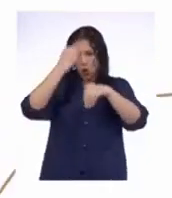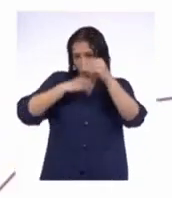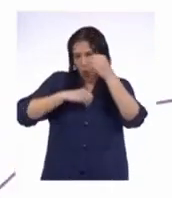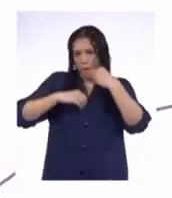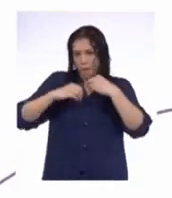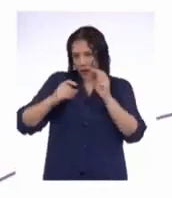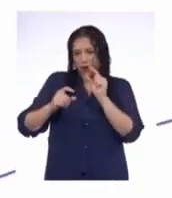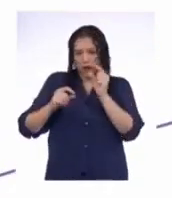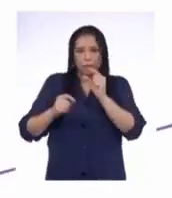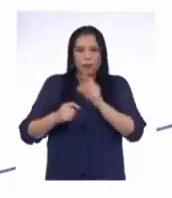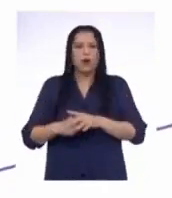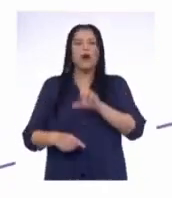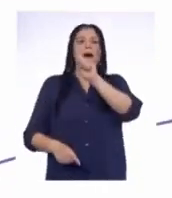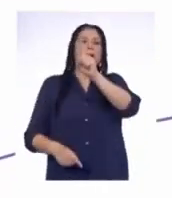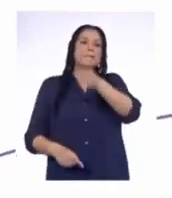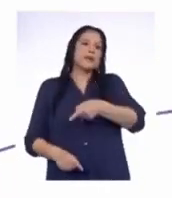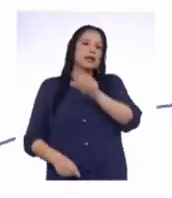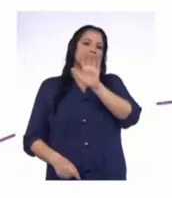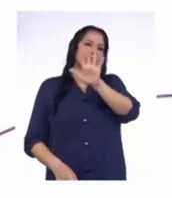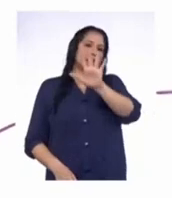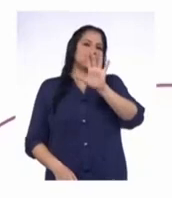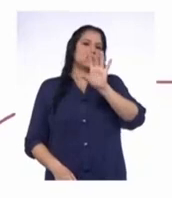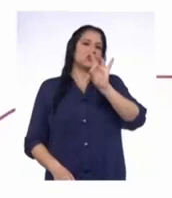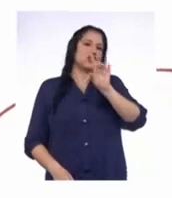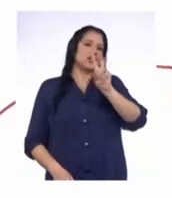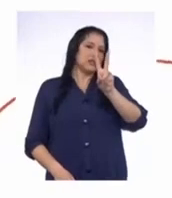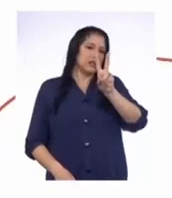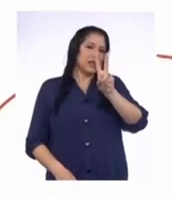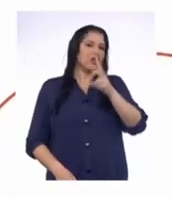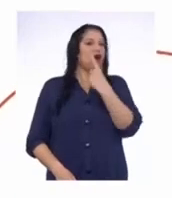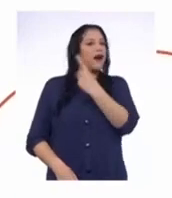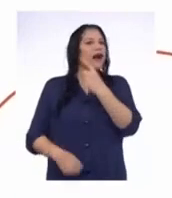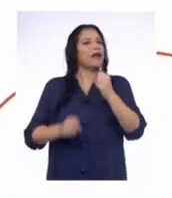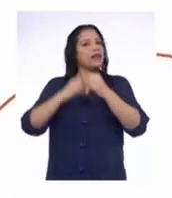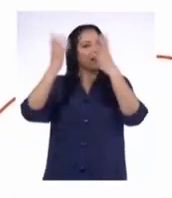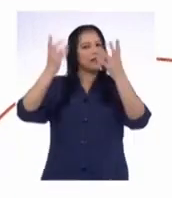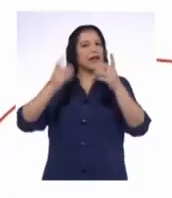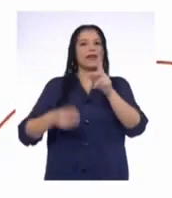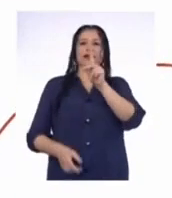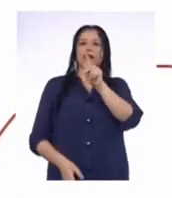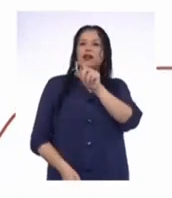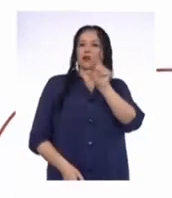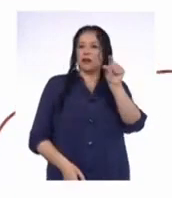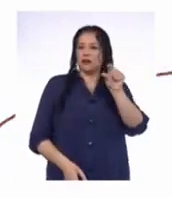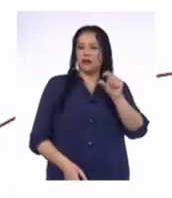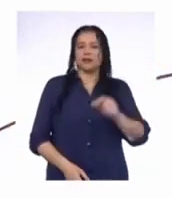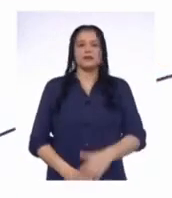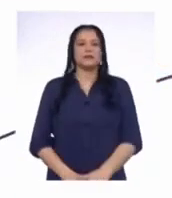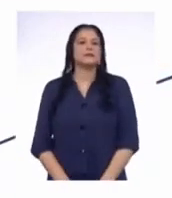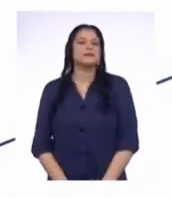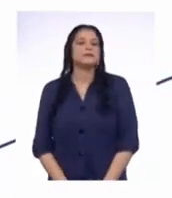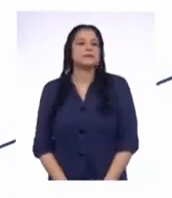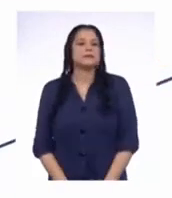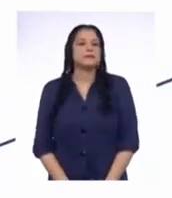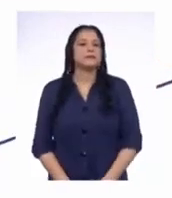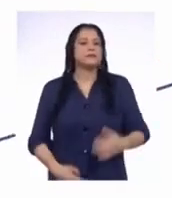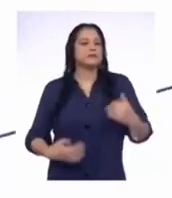mínimamente 1582 kilocalorías diarias.